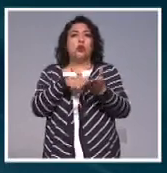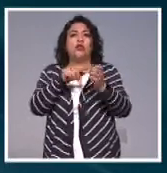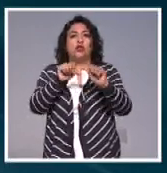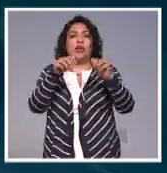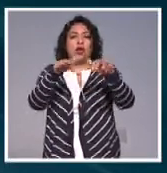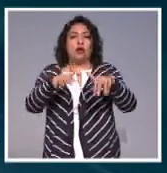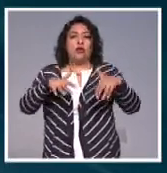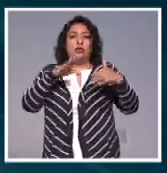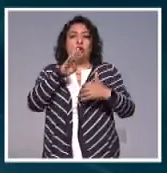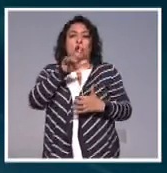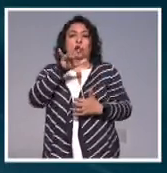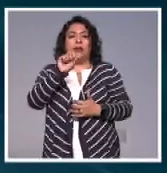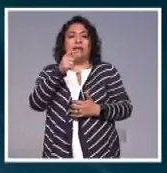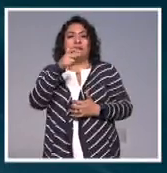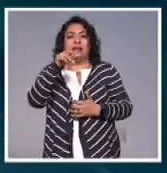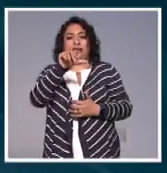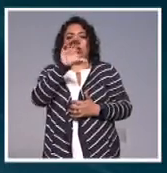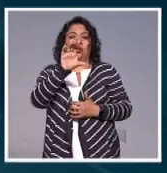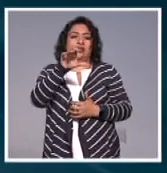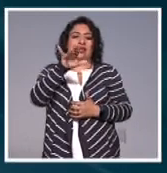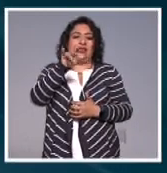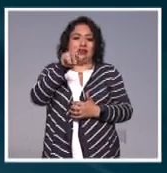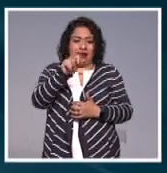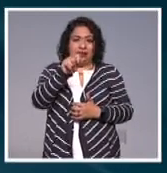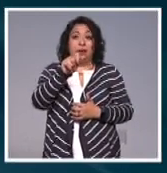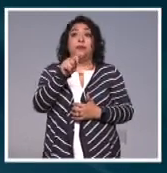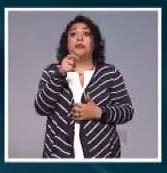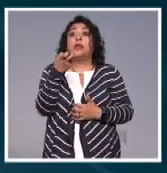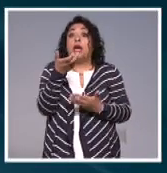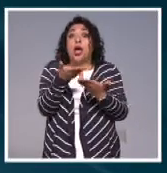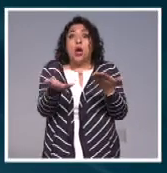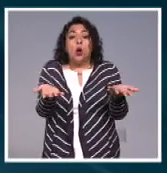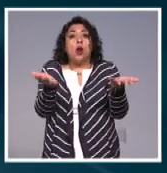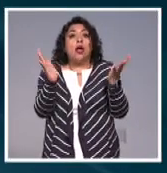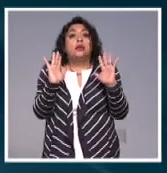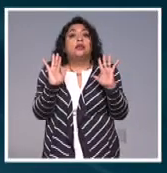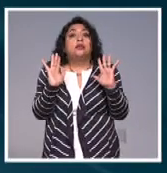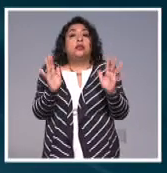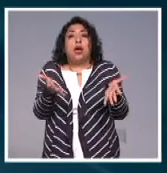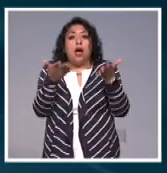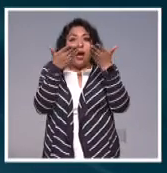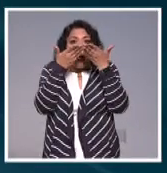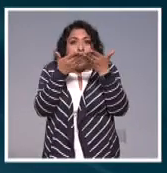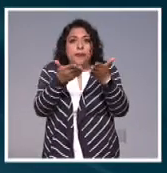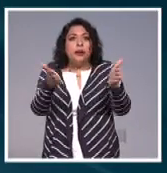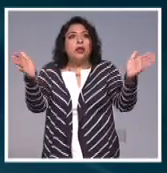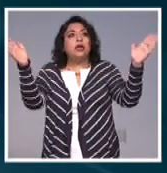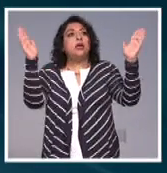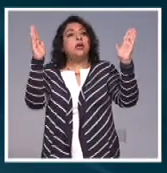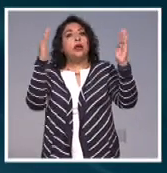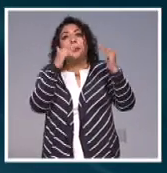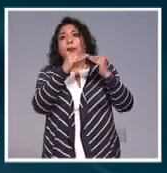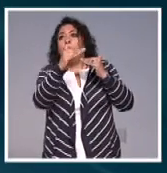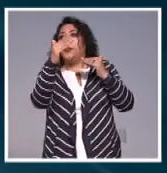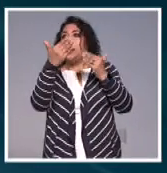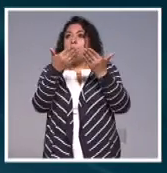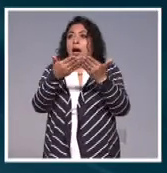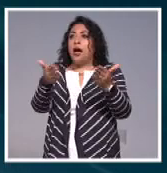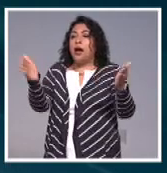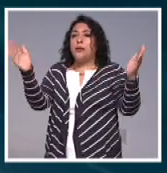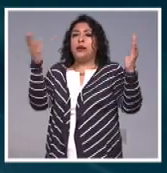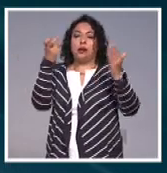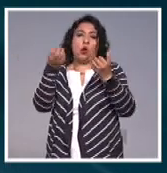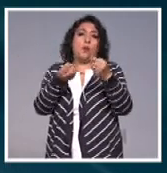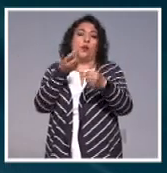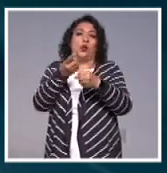Auditorio Blas Galindo del Centro Nacional de las Artes. Es momento de abrir nuestros horizontes y esta es una